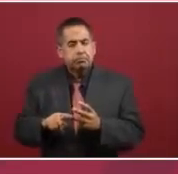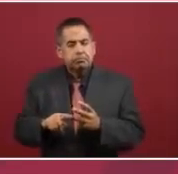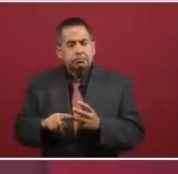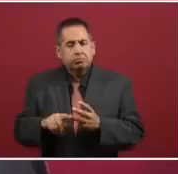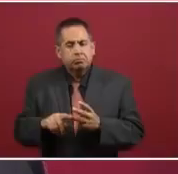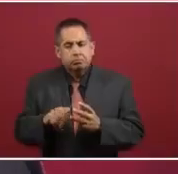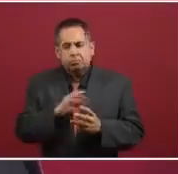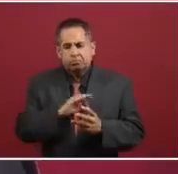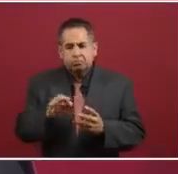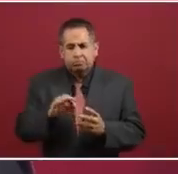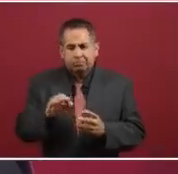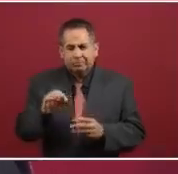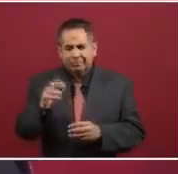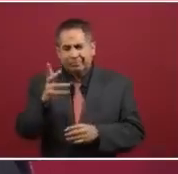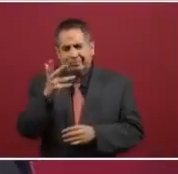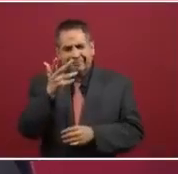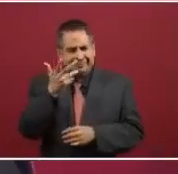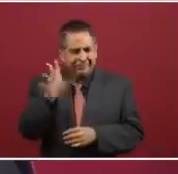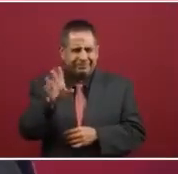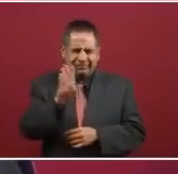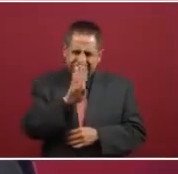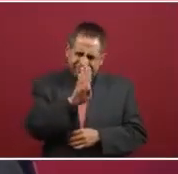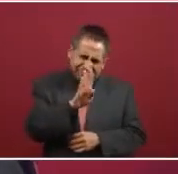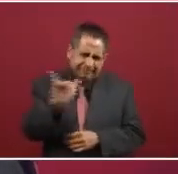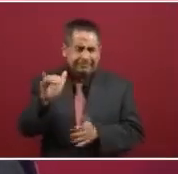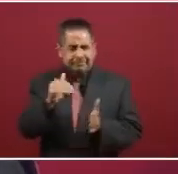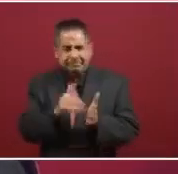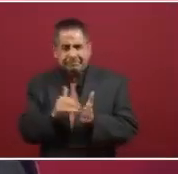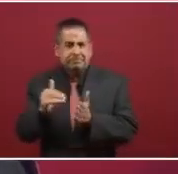en alrededor de 10 billones.